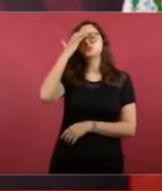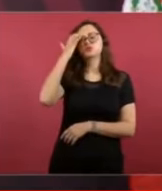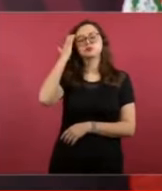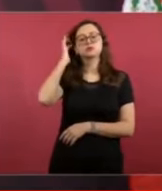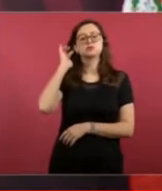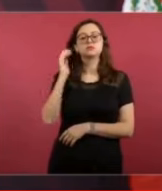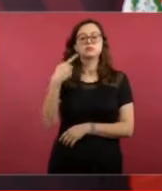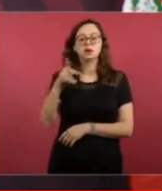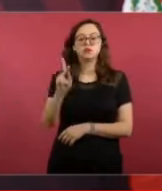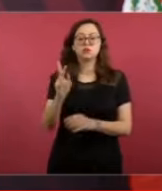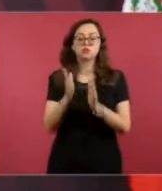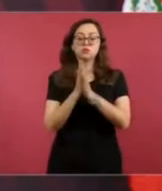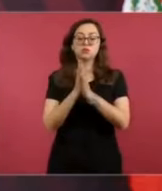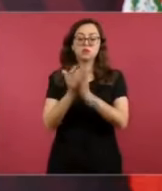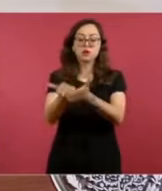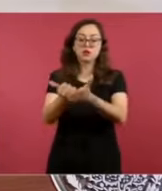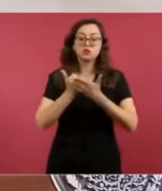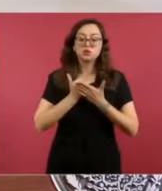si nos ayudan